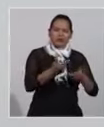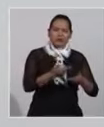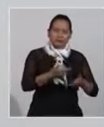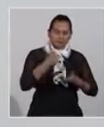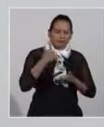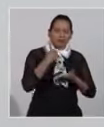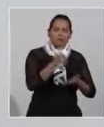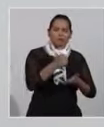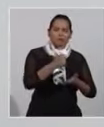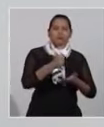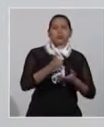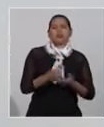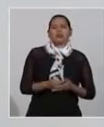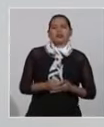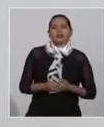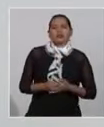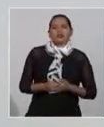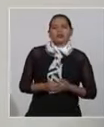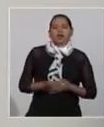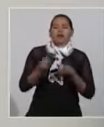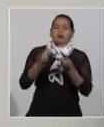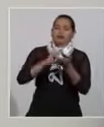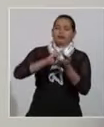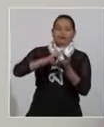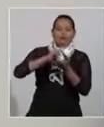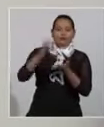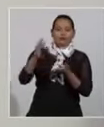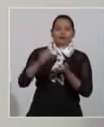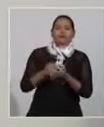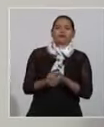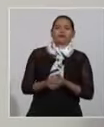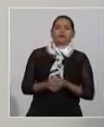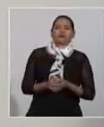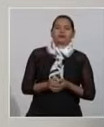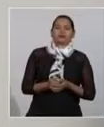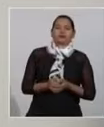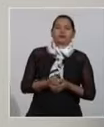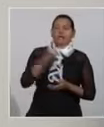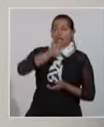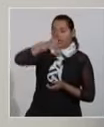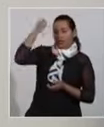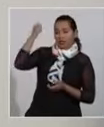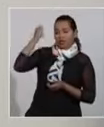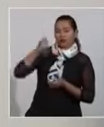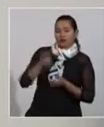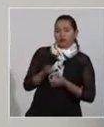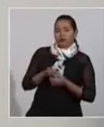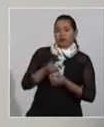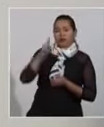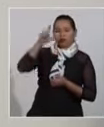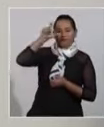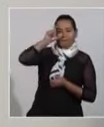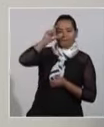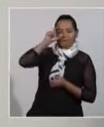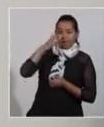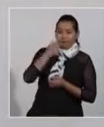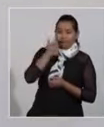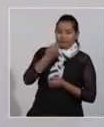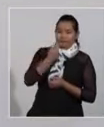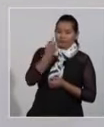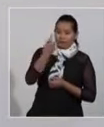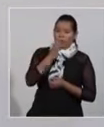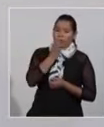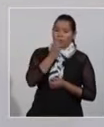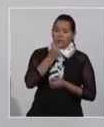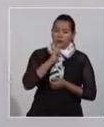capital. Gracias, candidata. Candidato Enrique Doher, ¿desea hacer uso de su minuto de réplica?